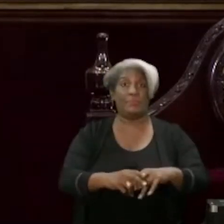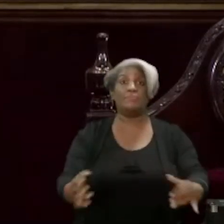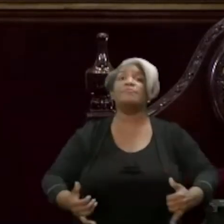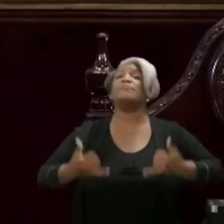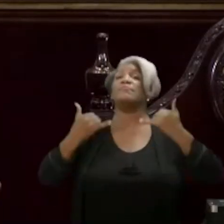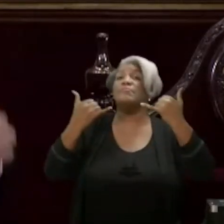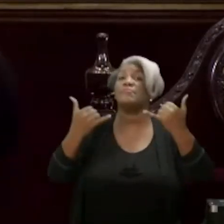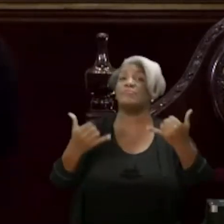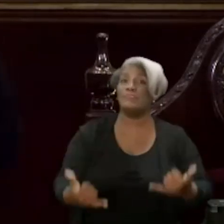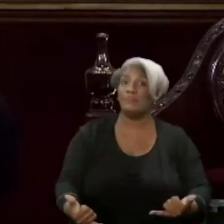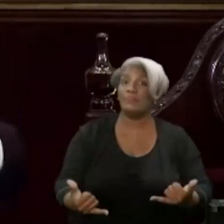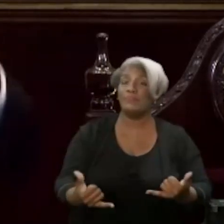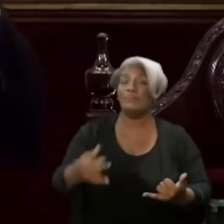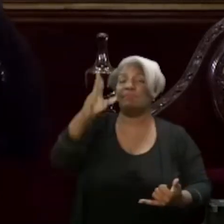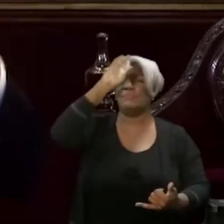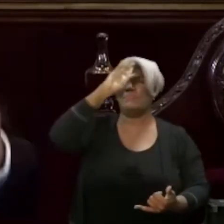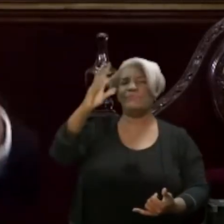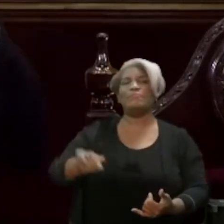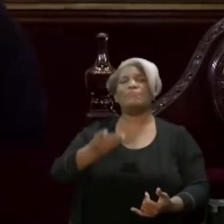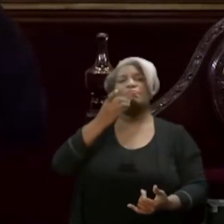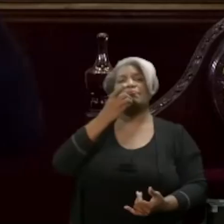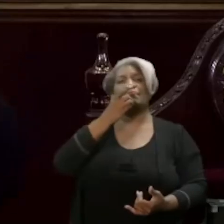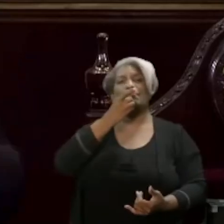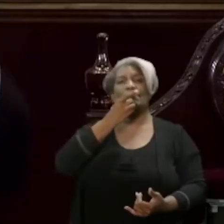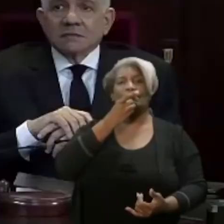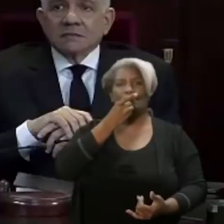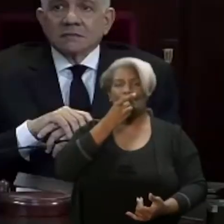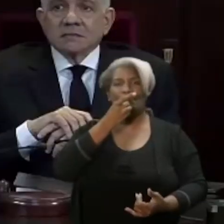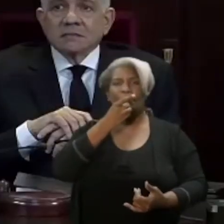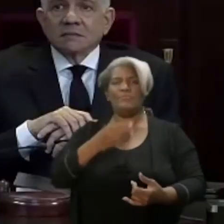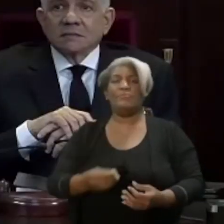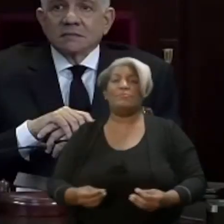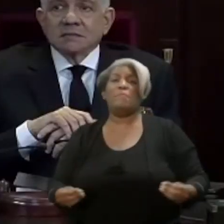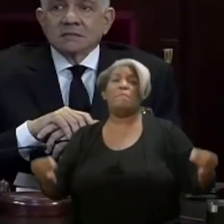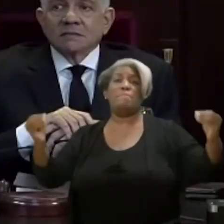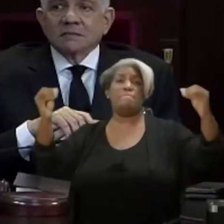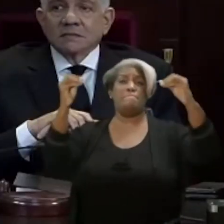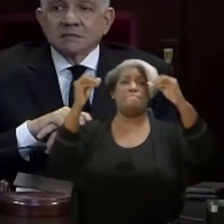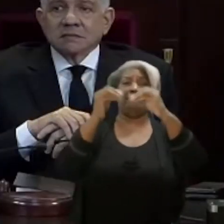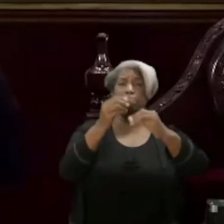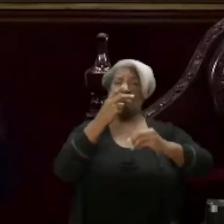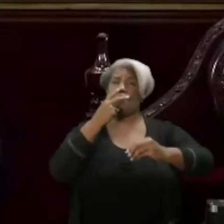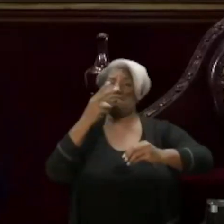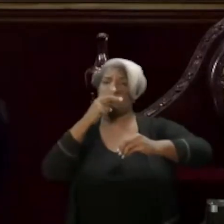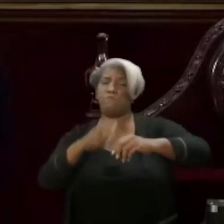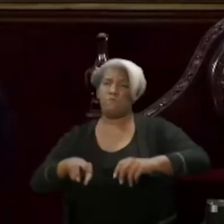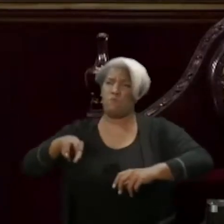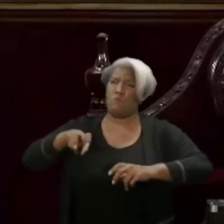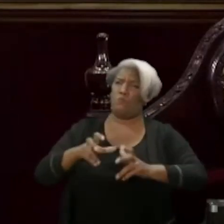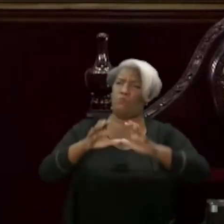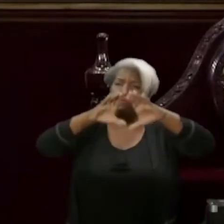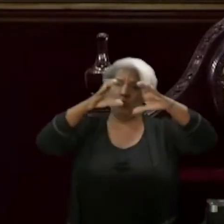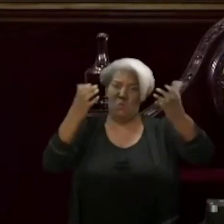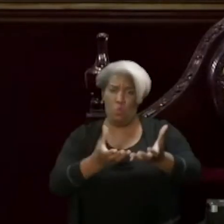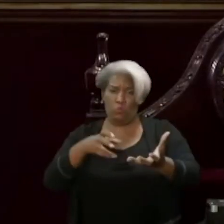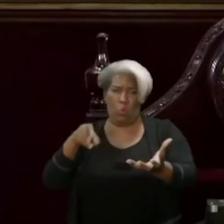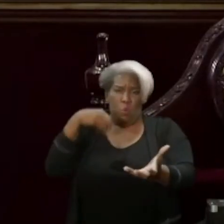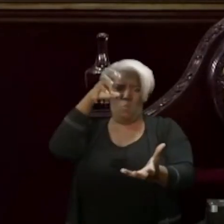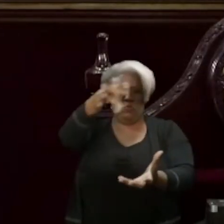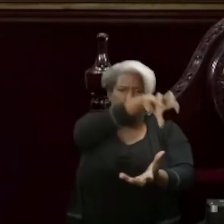hoy, la República Dominicana es el mayor exportador de cigarros del mundo por mucho.